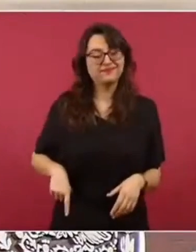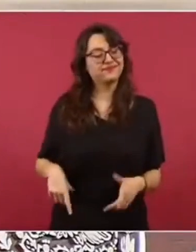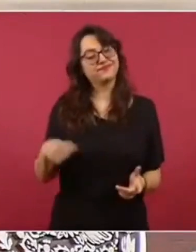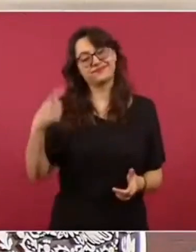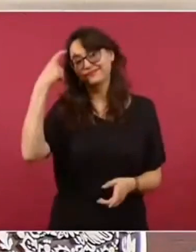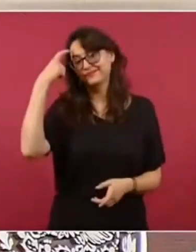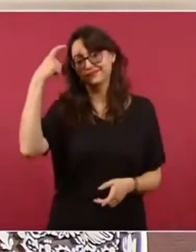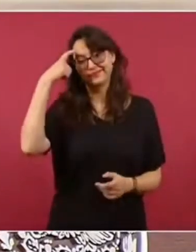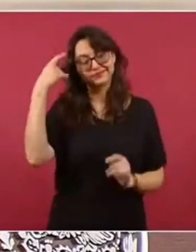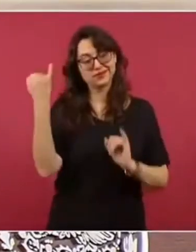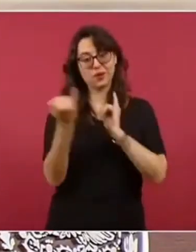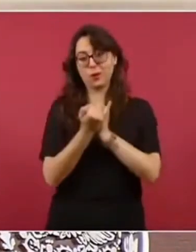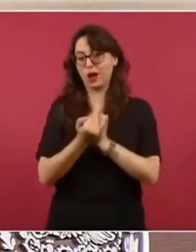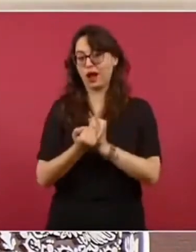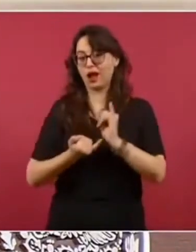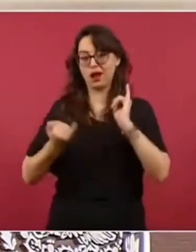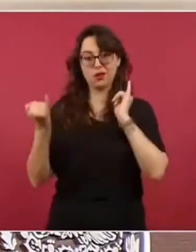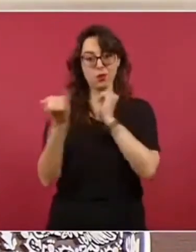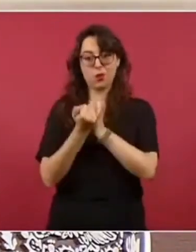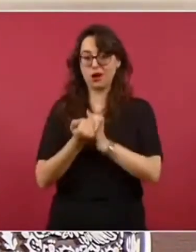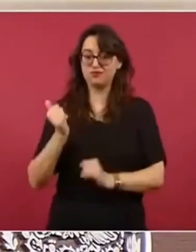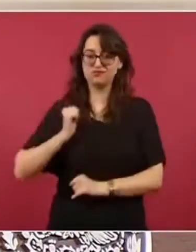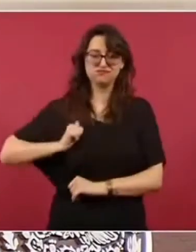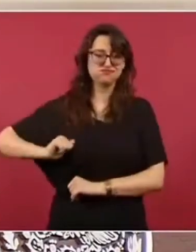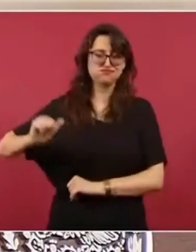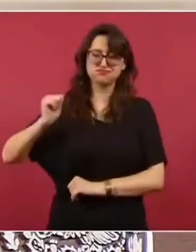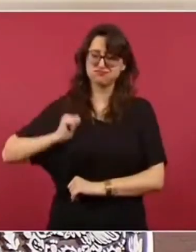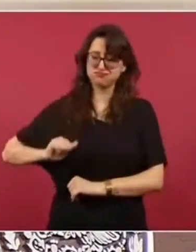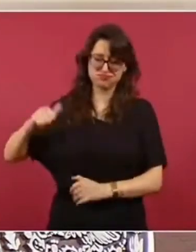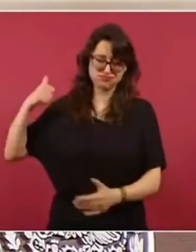Es una política